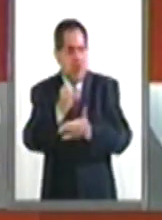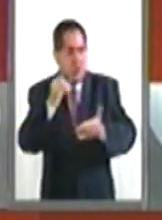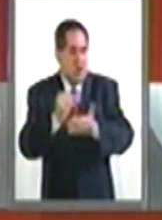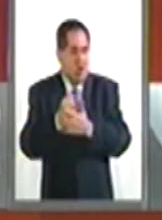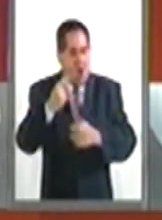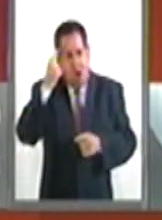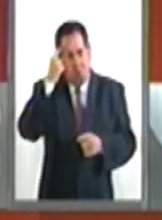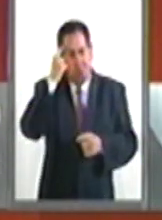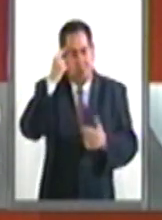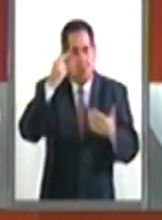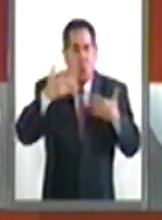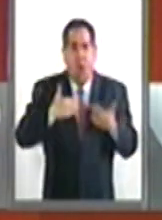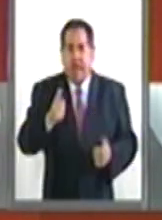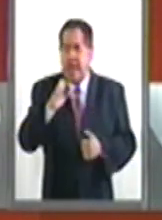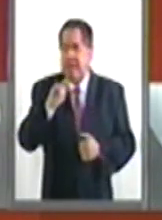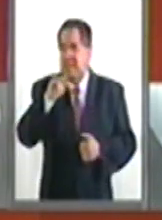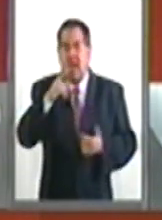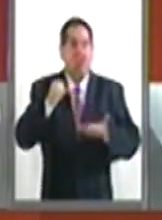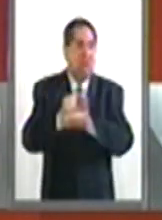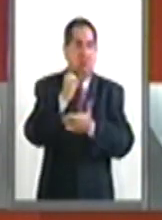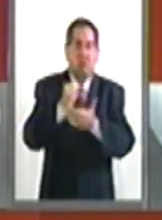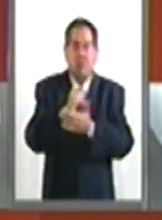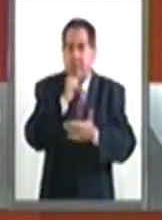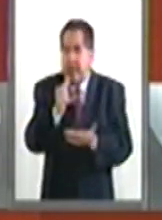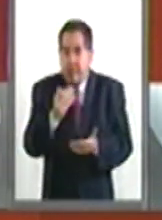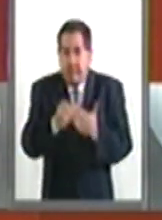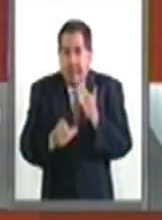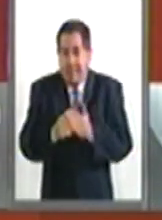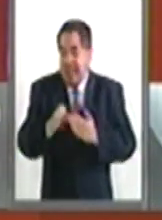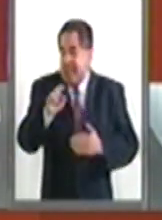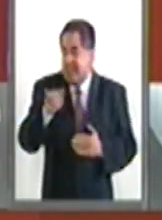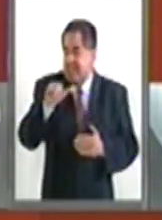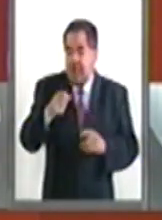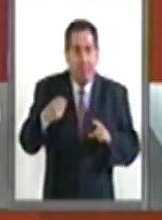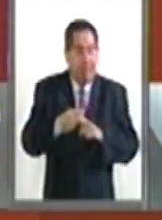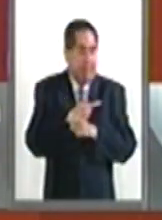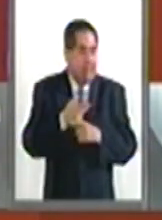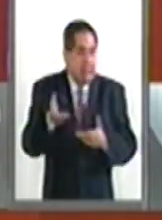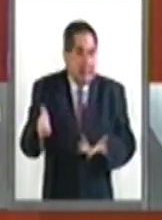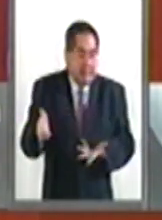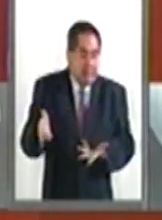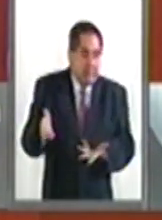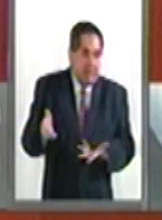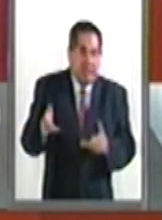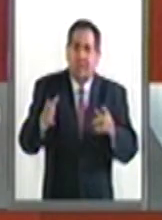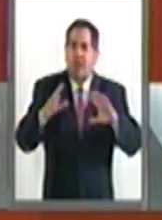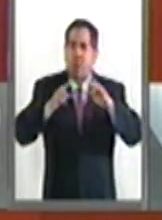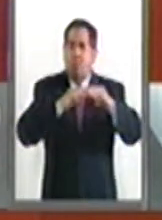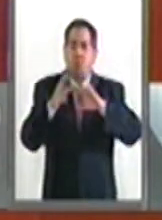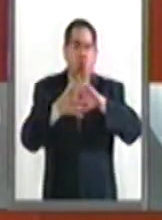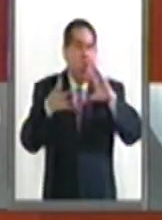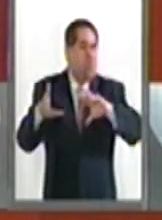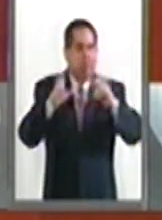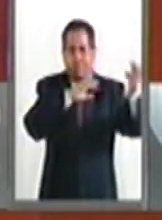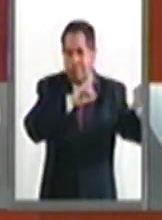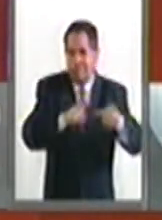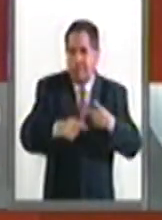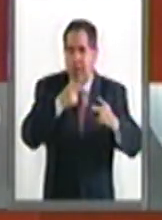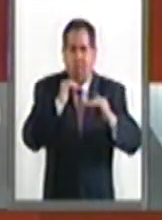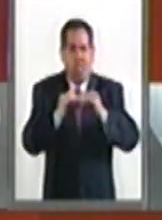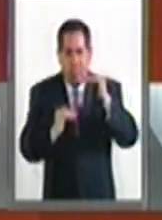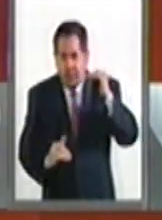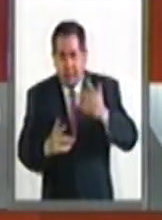brota de una conciencia ética, está totalmente fuera del marco. el cambio climático, la